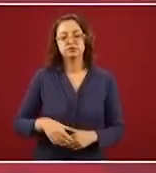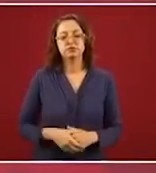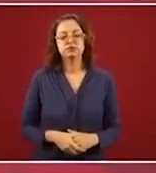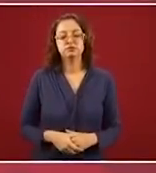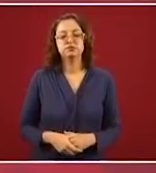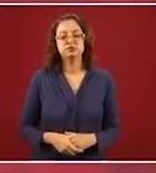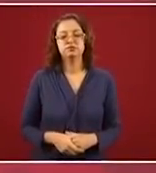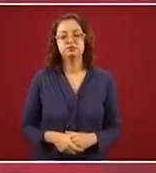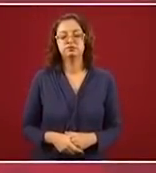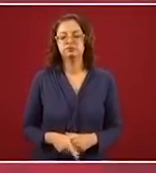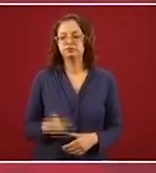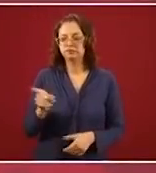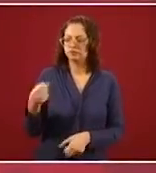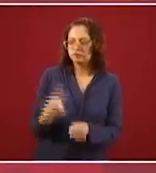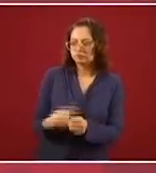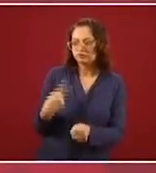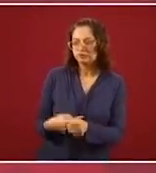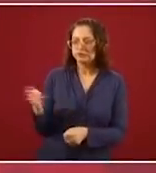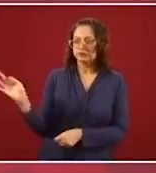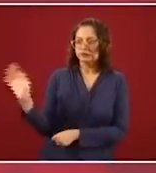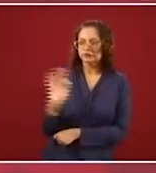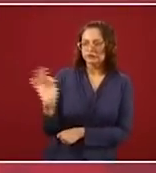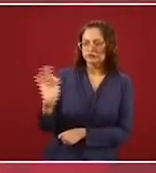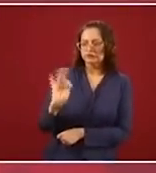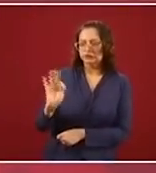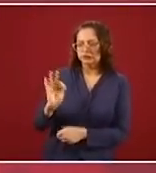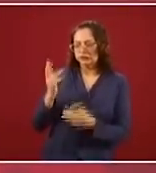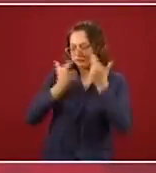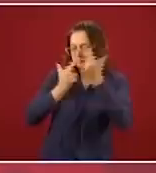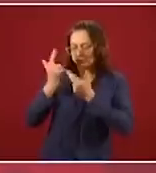ya se descartó un caso.